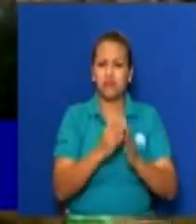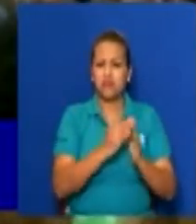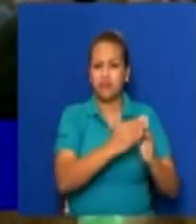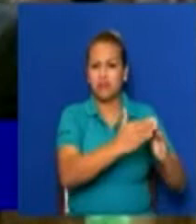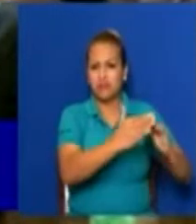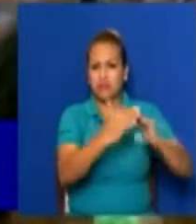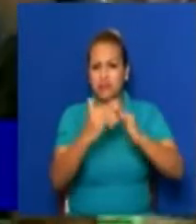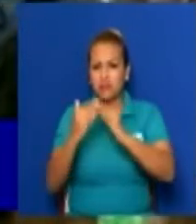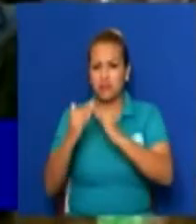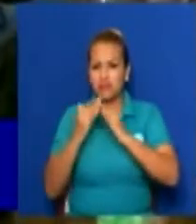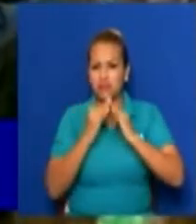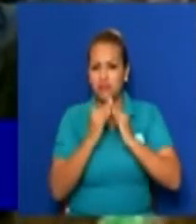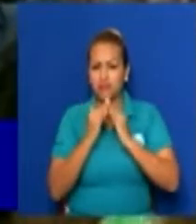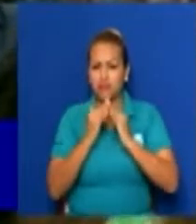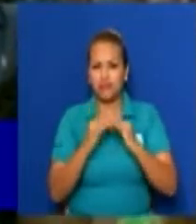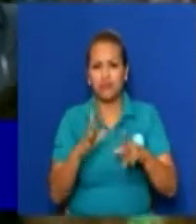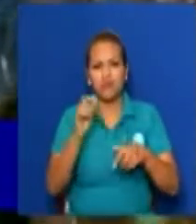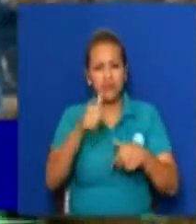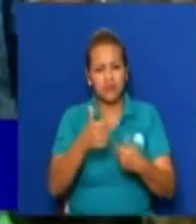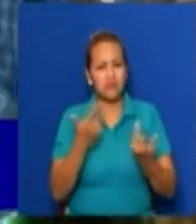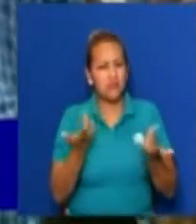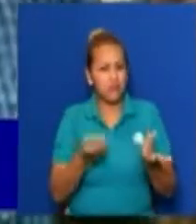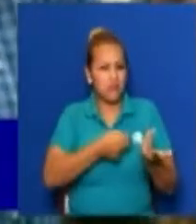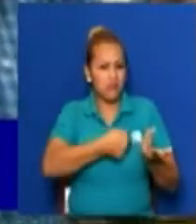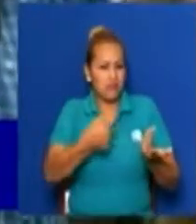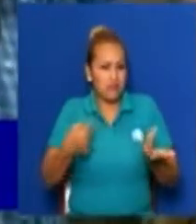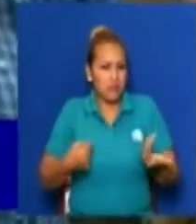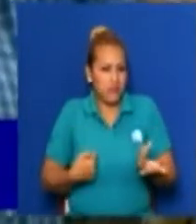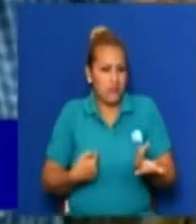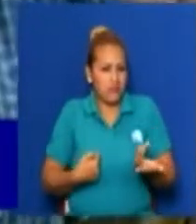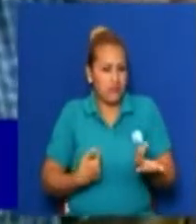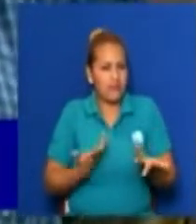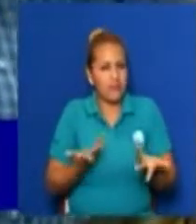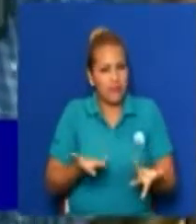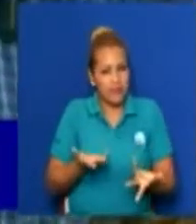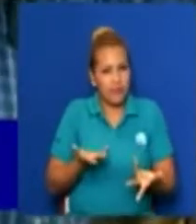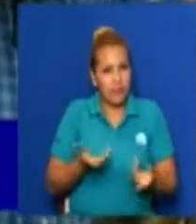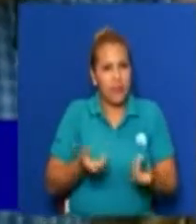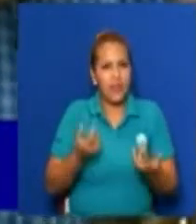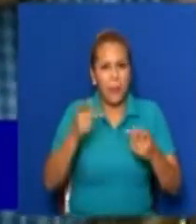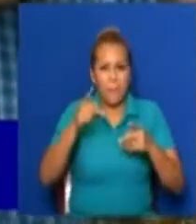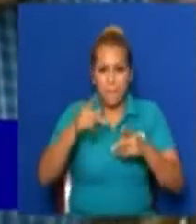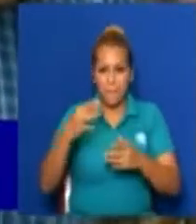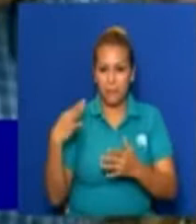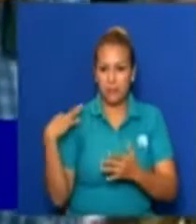donde producimos profesionales año a año.